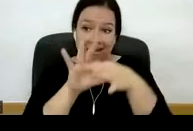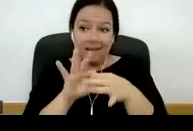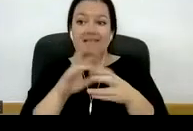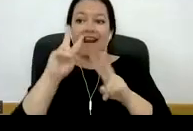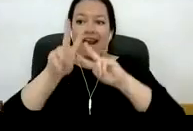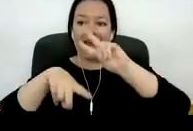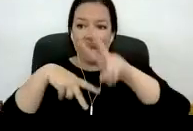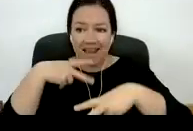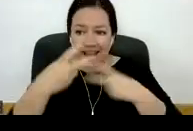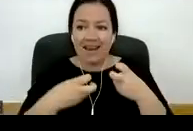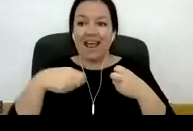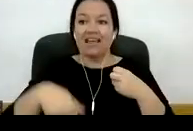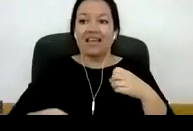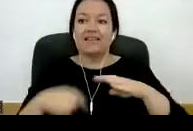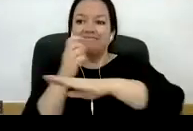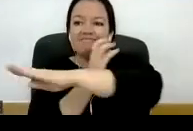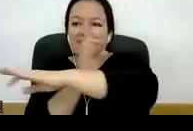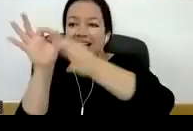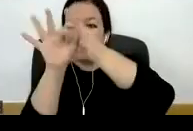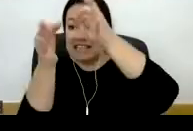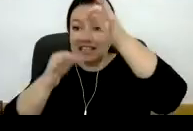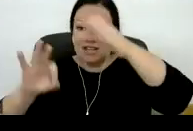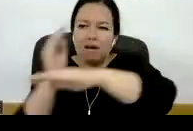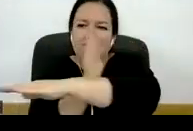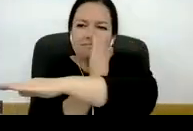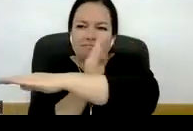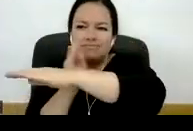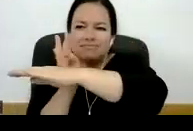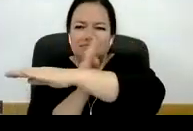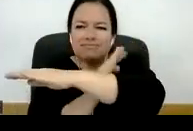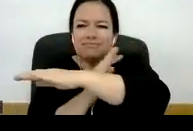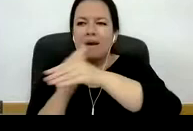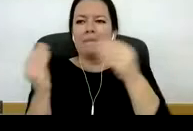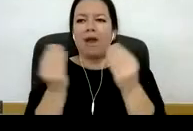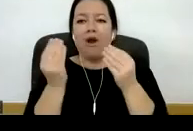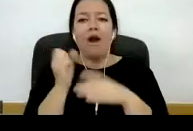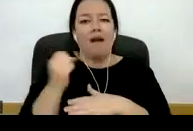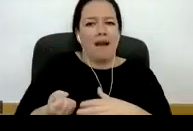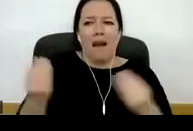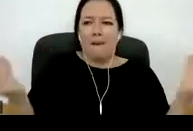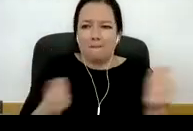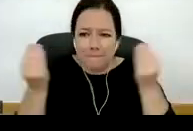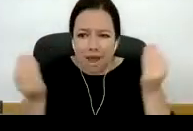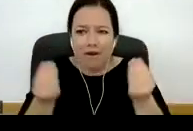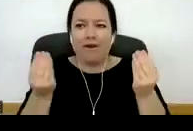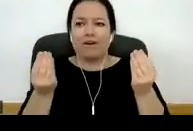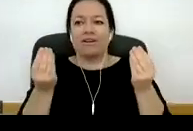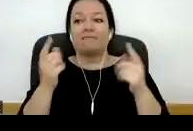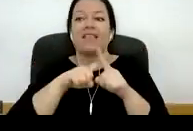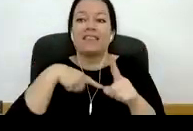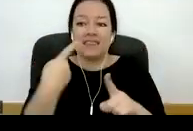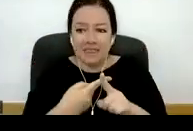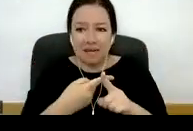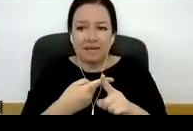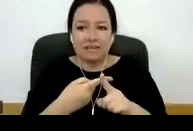correctamente la microbiota y vamos a tener un hábito intestinal más regular, un menor estreñimiento y además